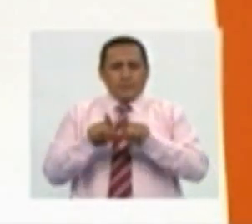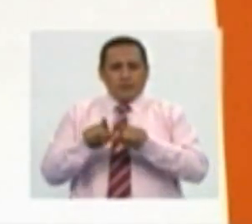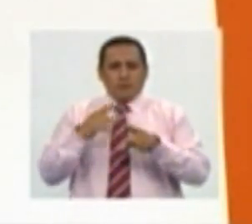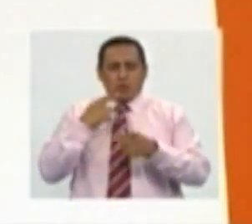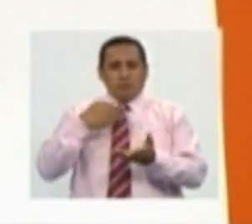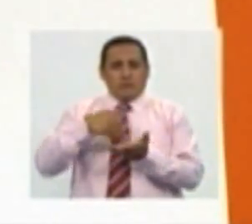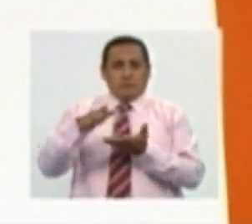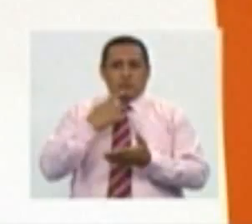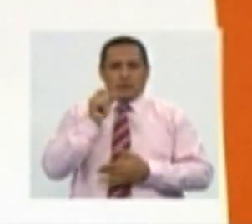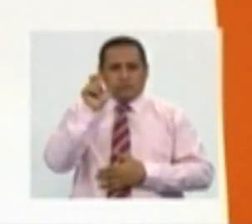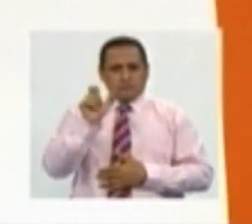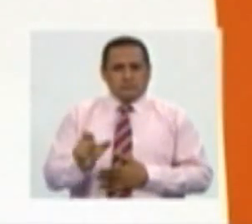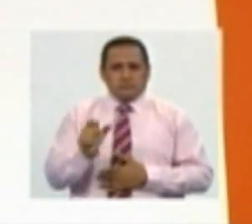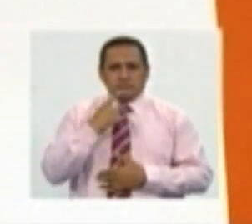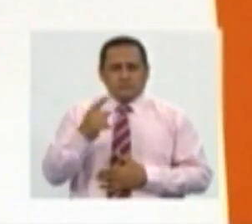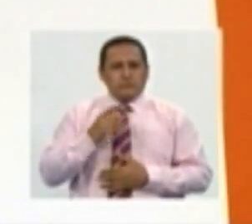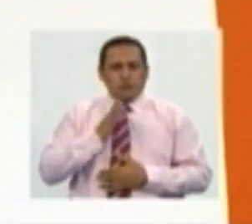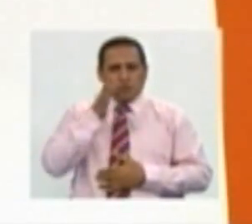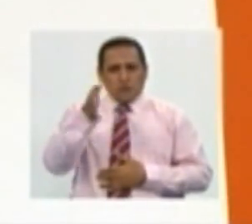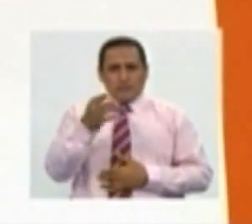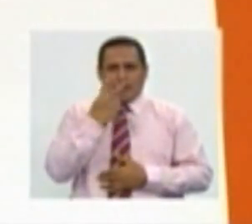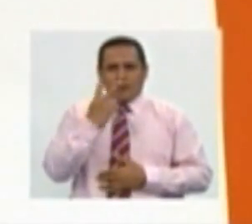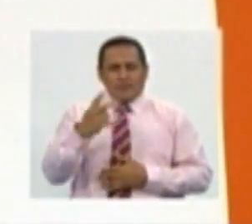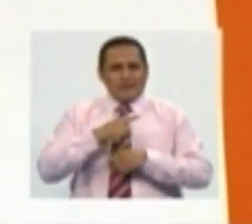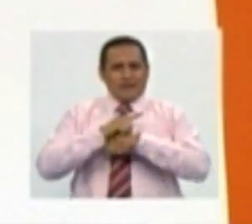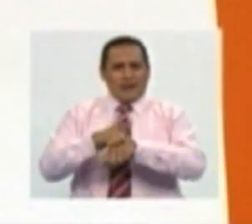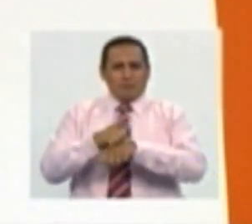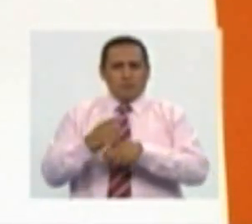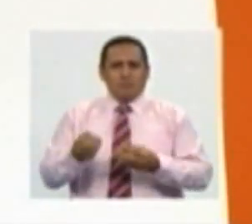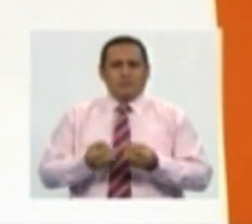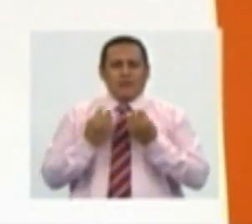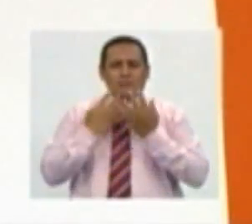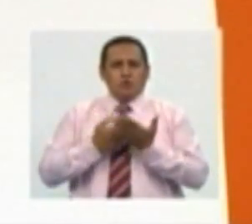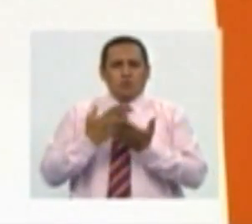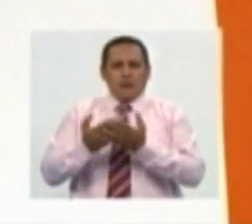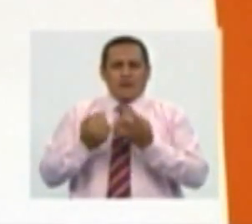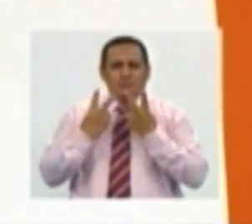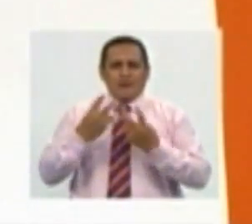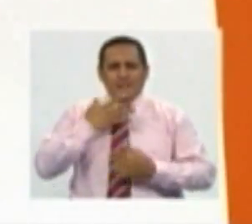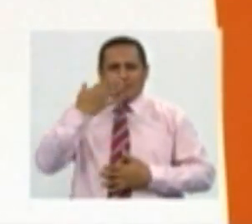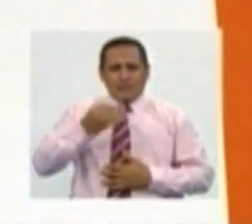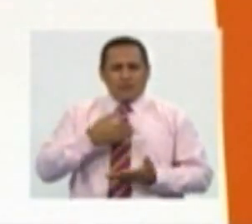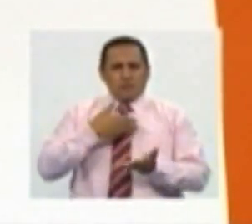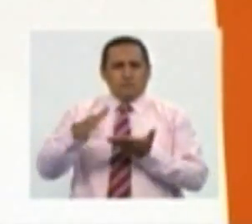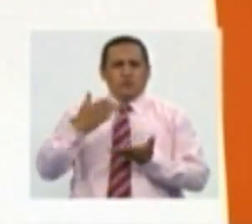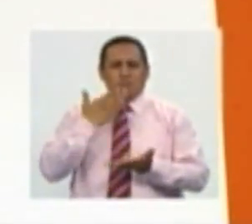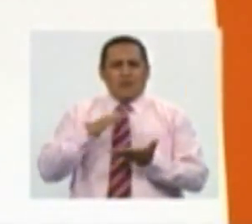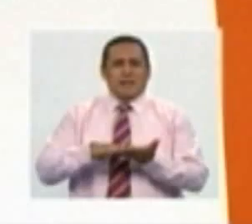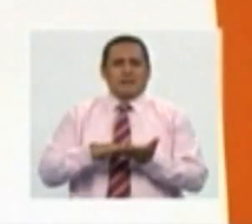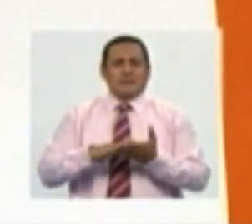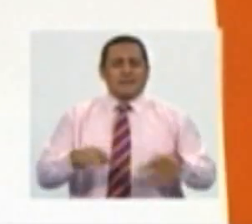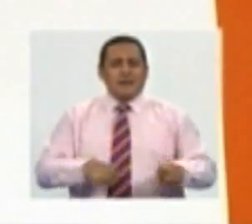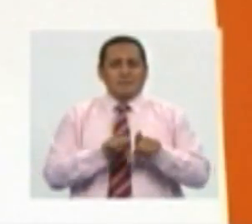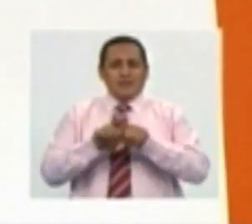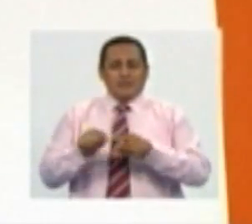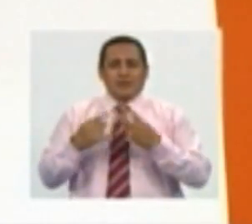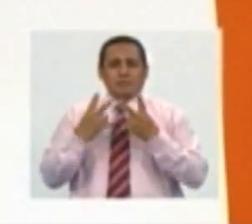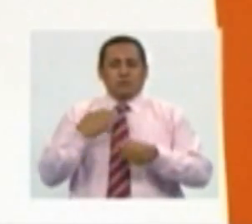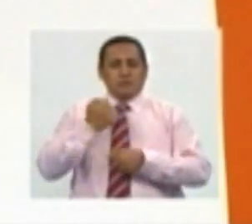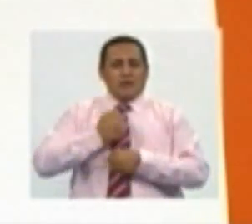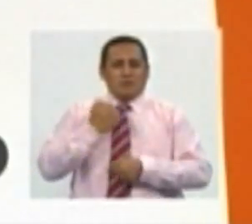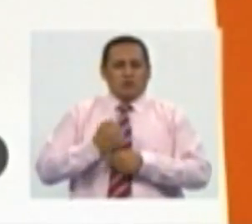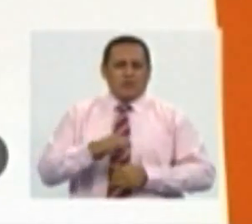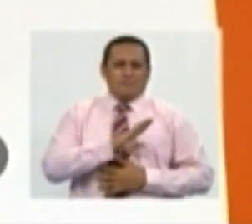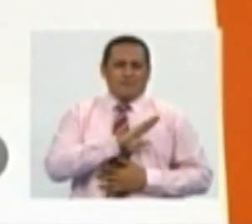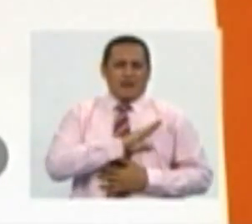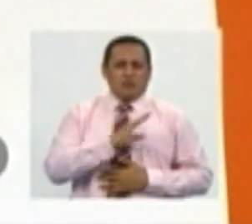sucede es que un despido arbitrario es un despido arbitrario y tenemos que acudir inmediatamente para verificar que efectivamente ha habido un despido arbitrario. Igual que un acto